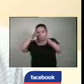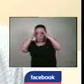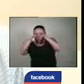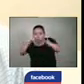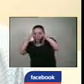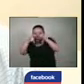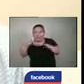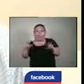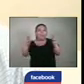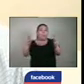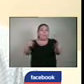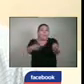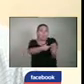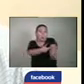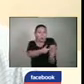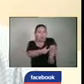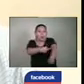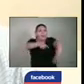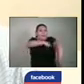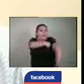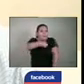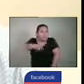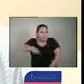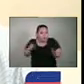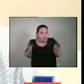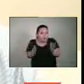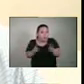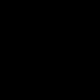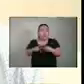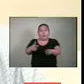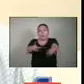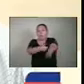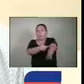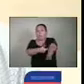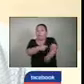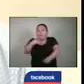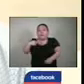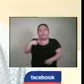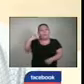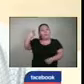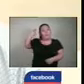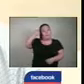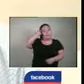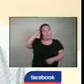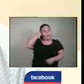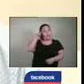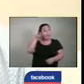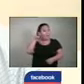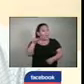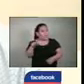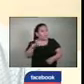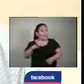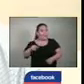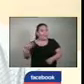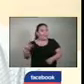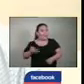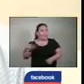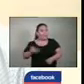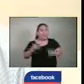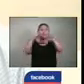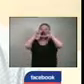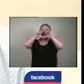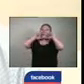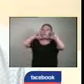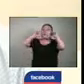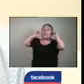de salud, unidades de salud, hospitales, etc. Creo yo que es útil el uso de la